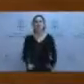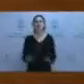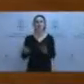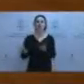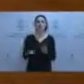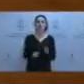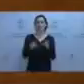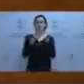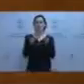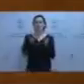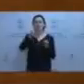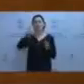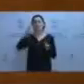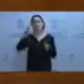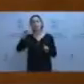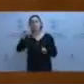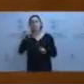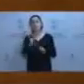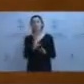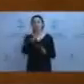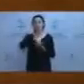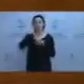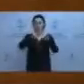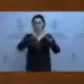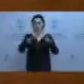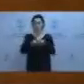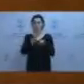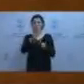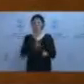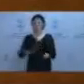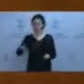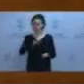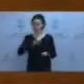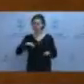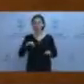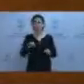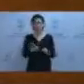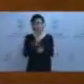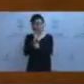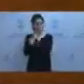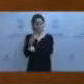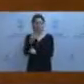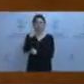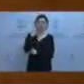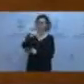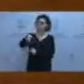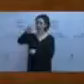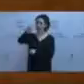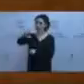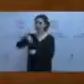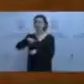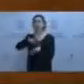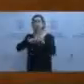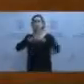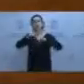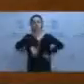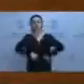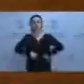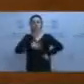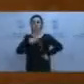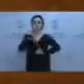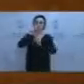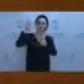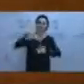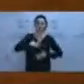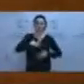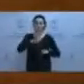el IRPF, en su tramo autonómico, como tienen otras comunidades. ¿Por qué no se fijan en esas otras también comunidades para aplicar esas medidas? Aquí también estamos